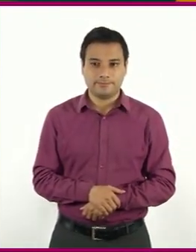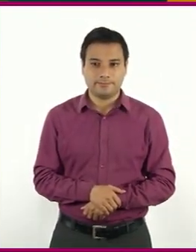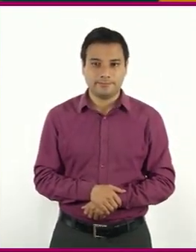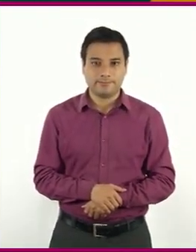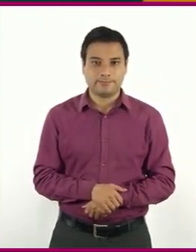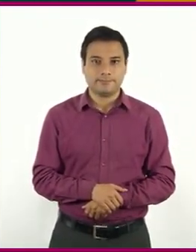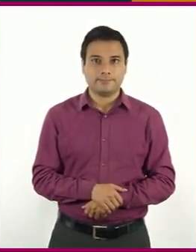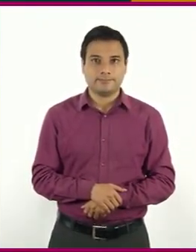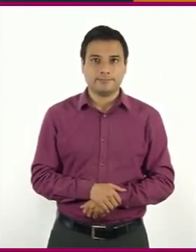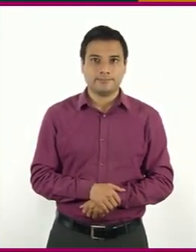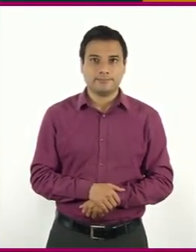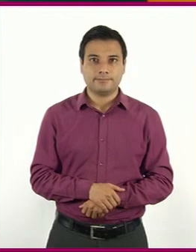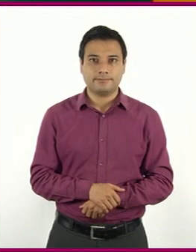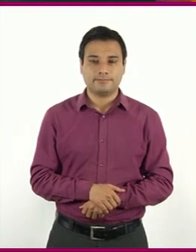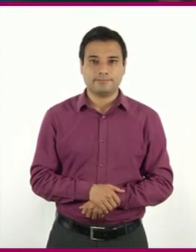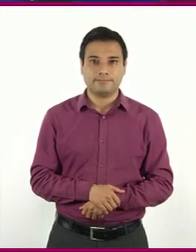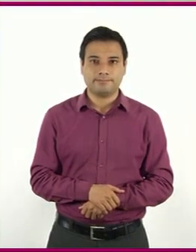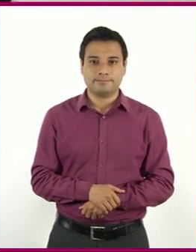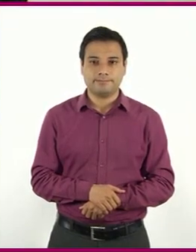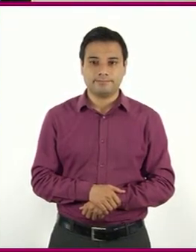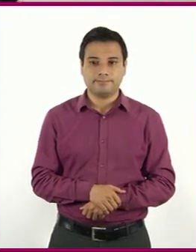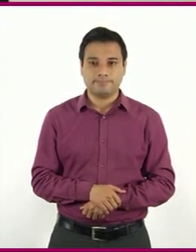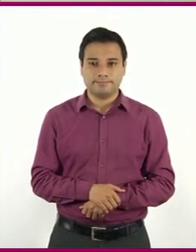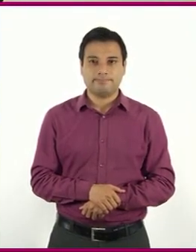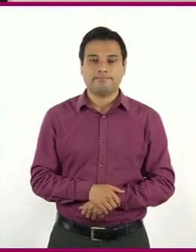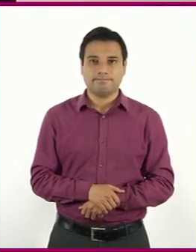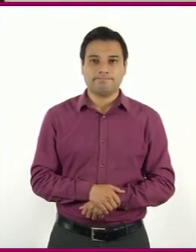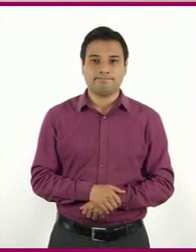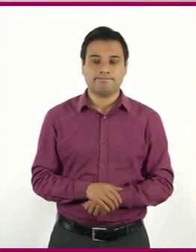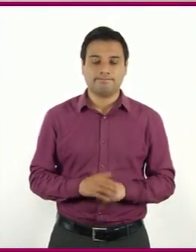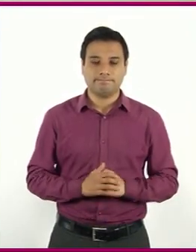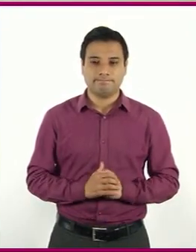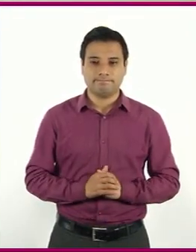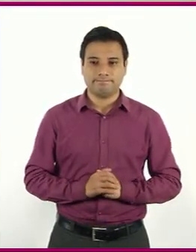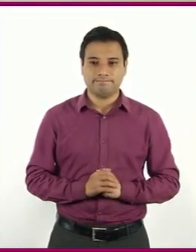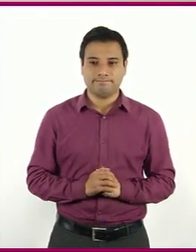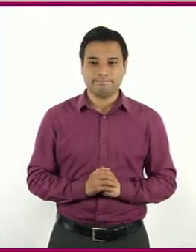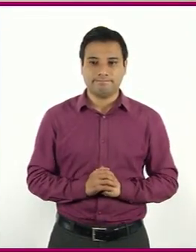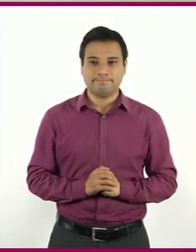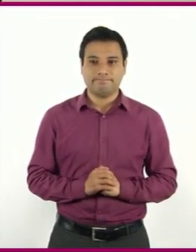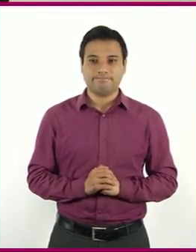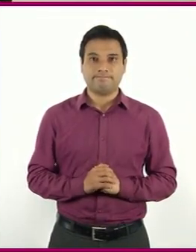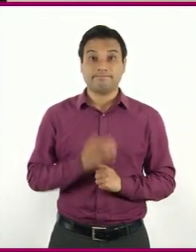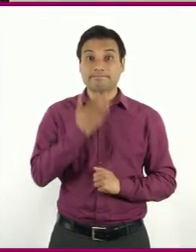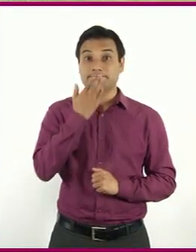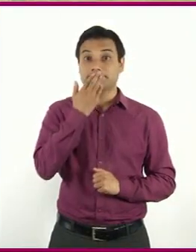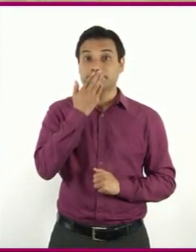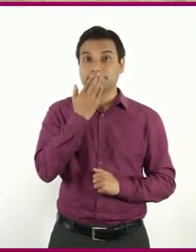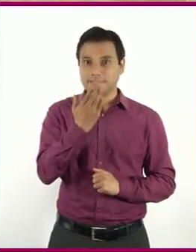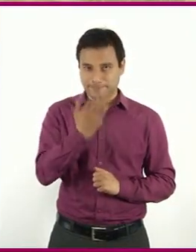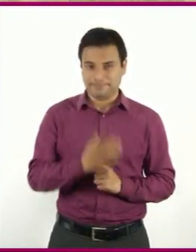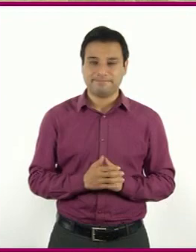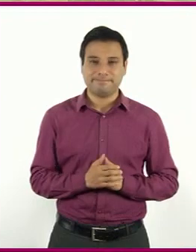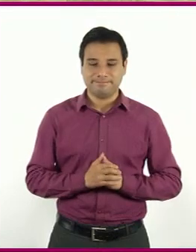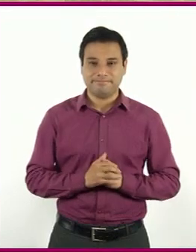porque sí somos diestros, ¿cierto? Así es. Stop. Continuamos. Ahí está. Bien. 1.